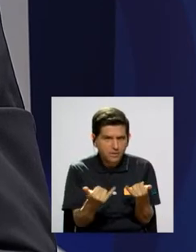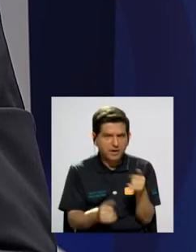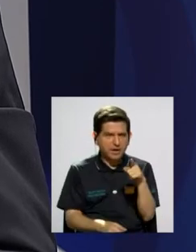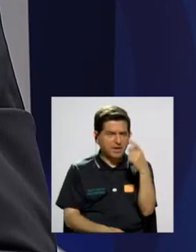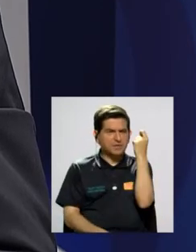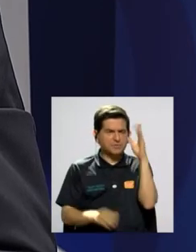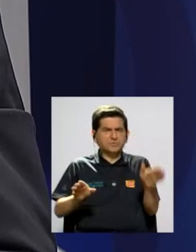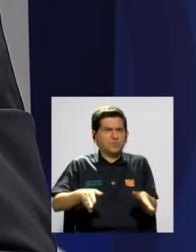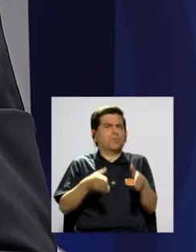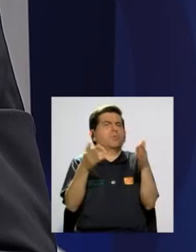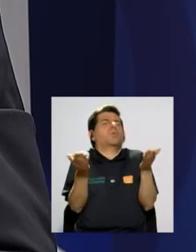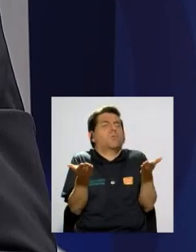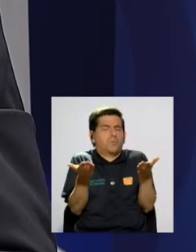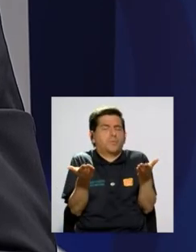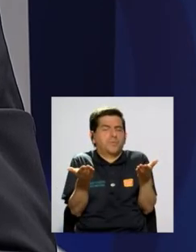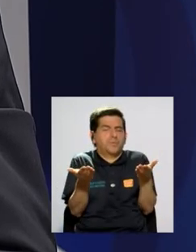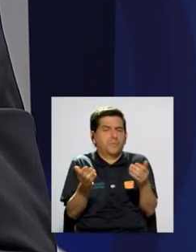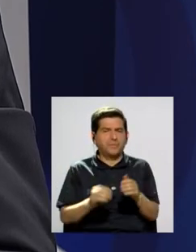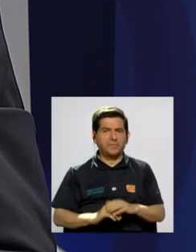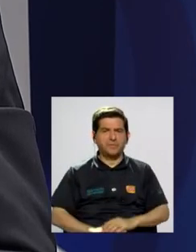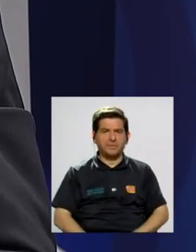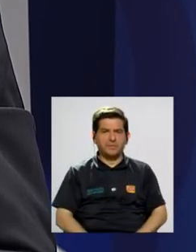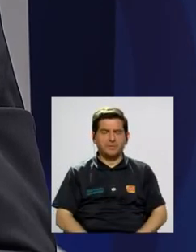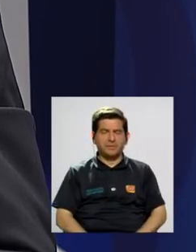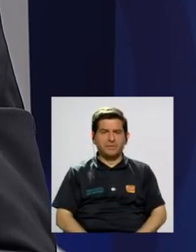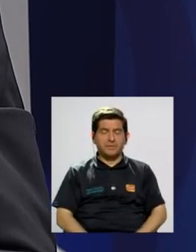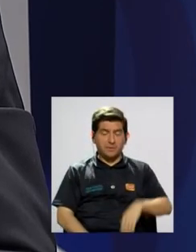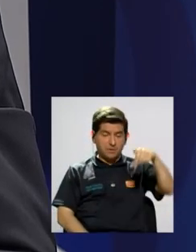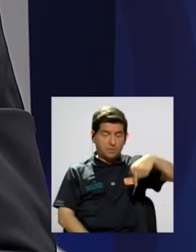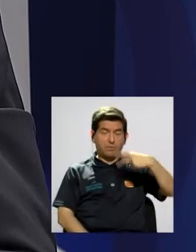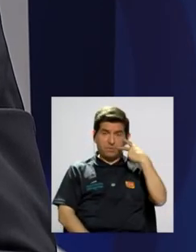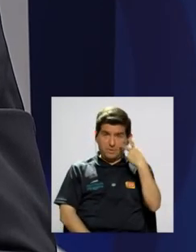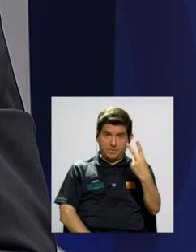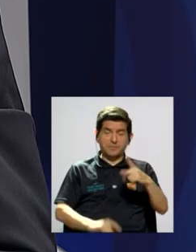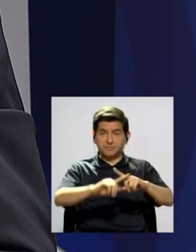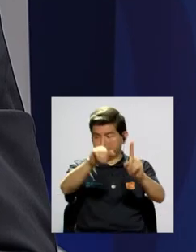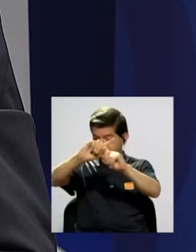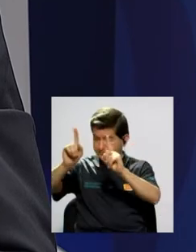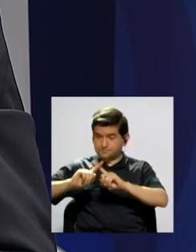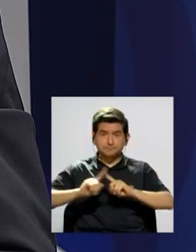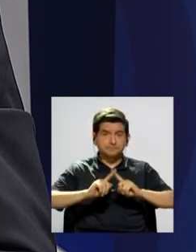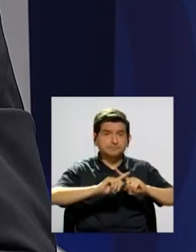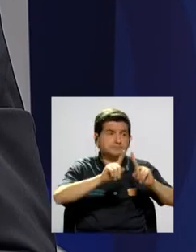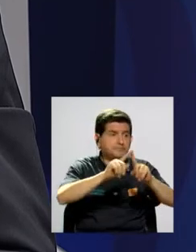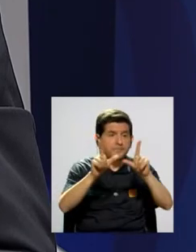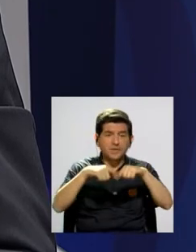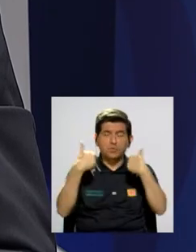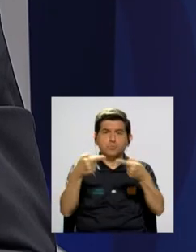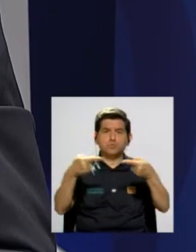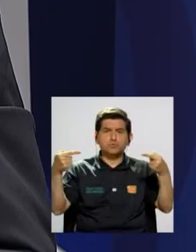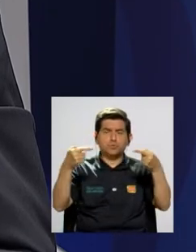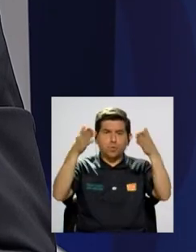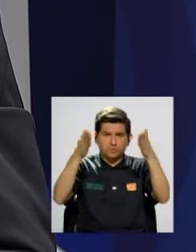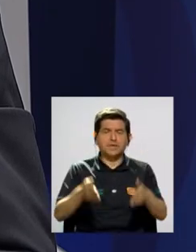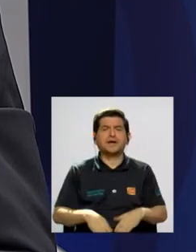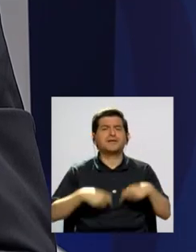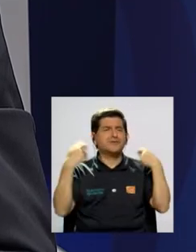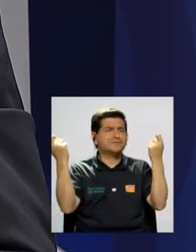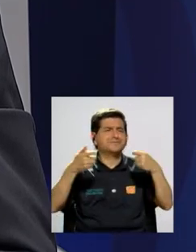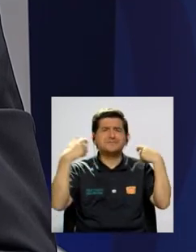eso cuando inclusive hoy podemos ver que diferentes grupos antagónicos están